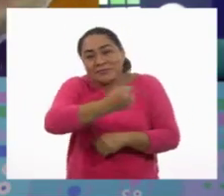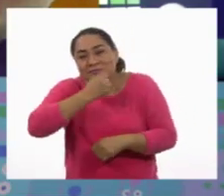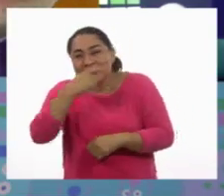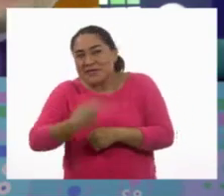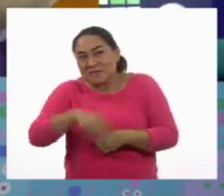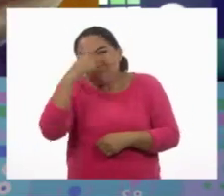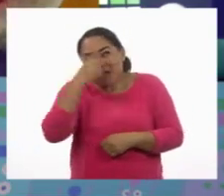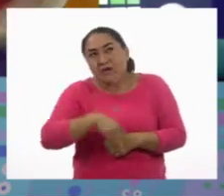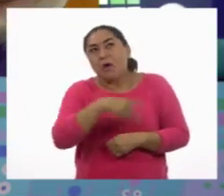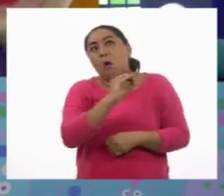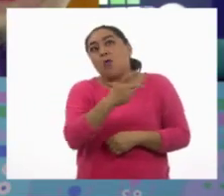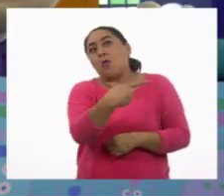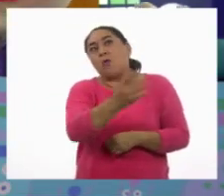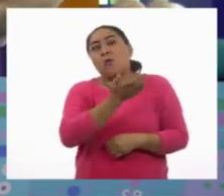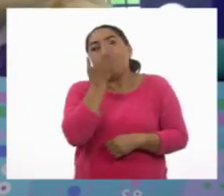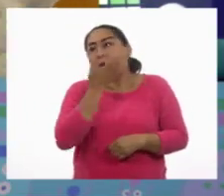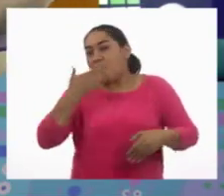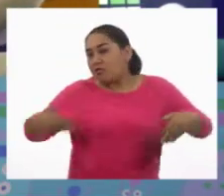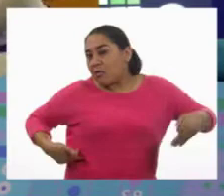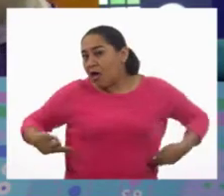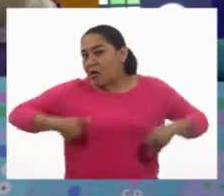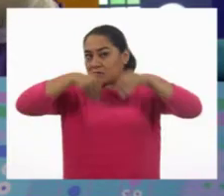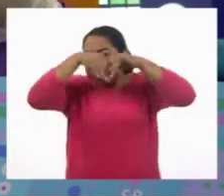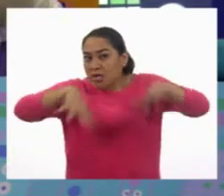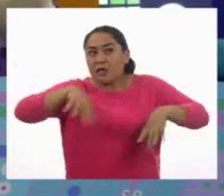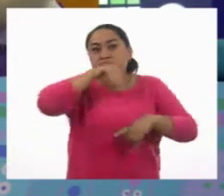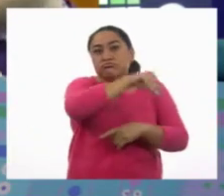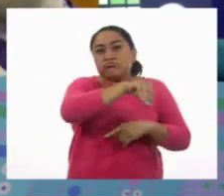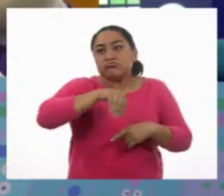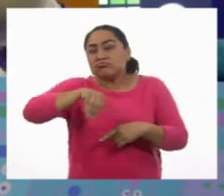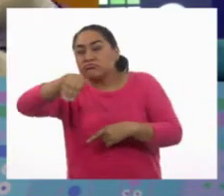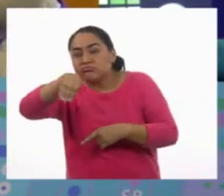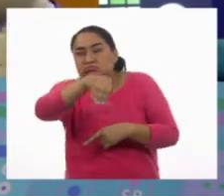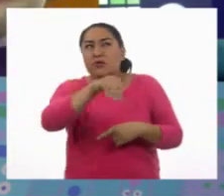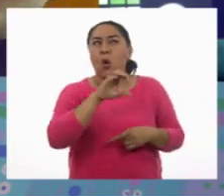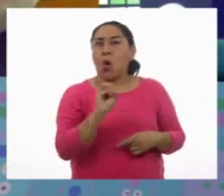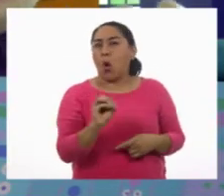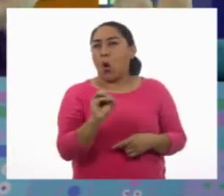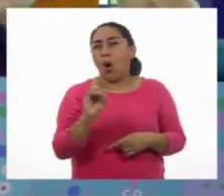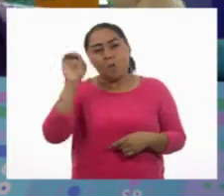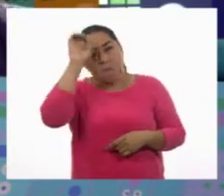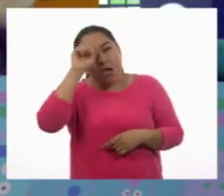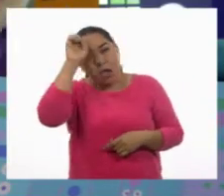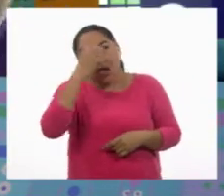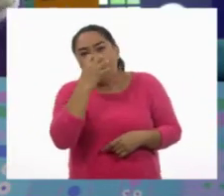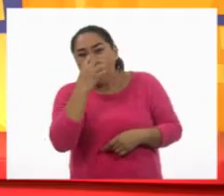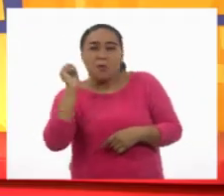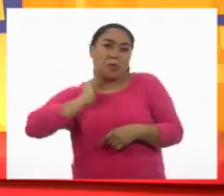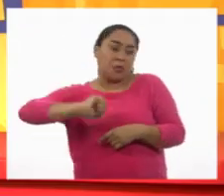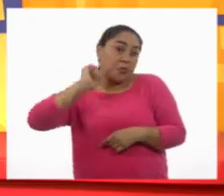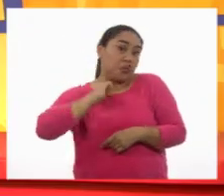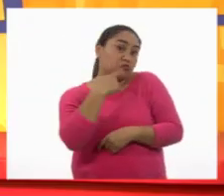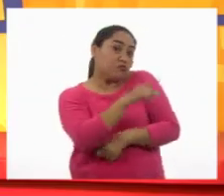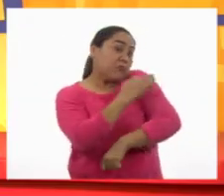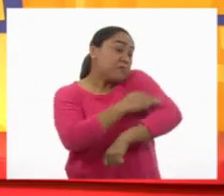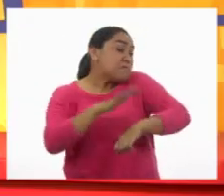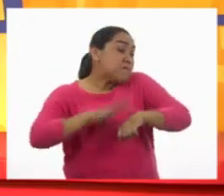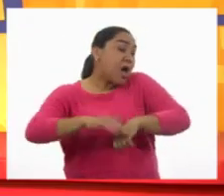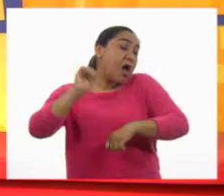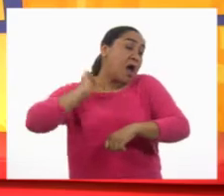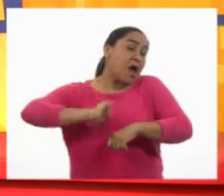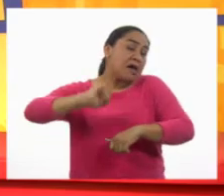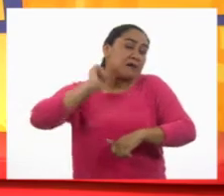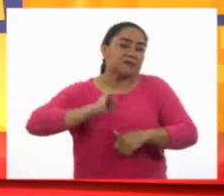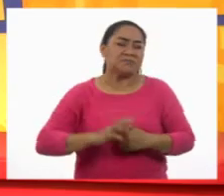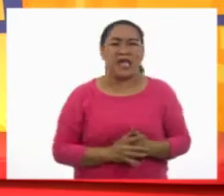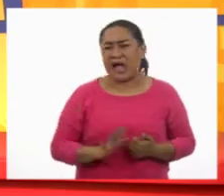un carnaval o un teatro que iba de pueblo en pueblo. O tal vez era un payaso de esos de antaño. Pues tal vez sí